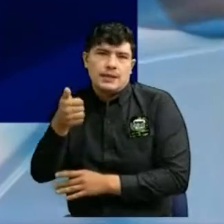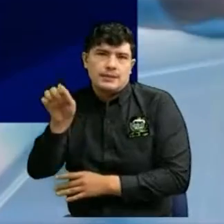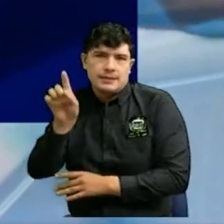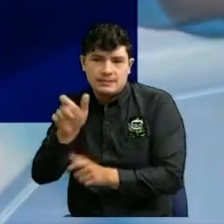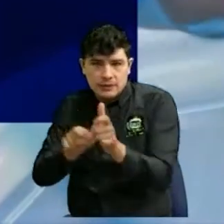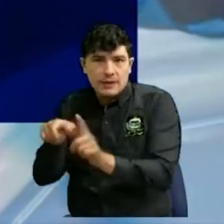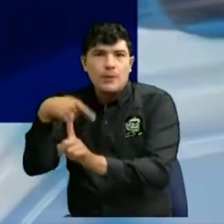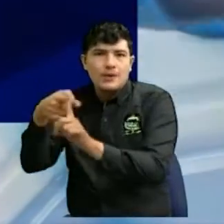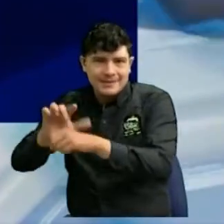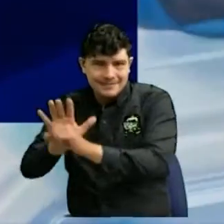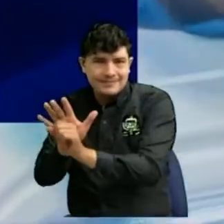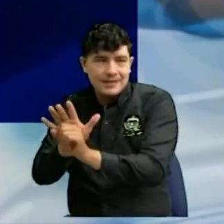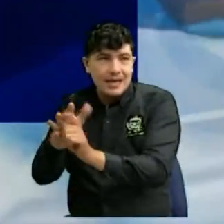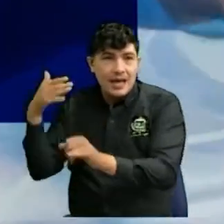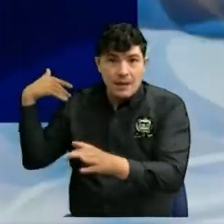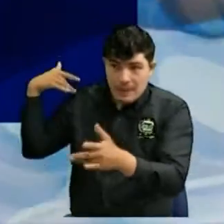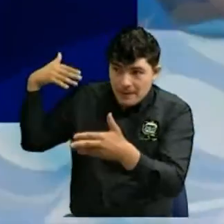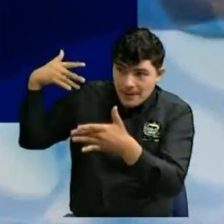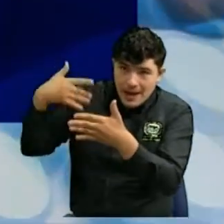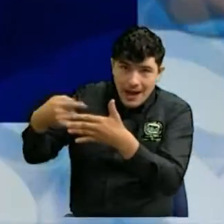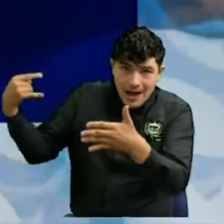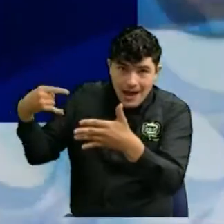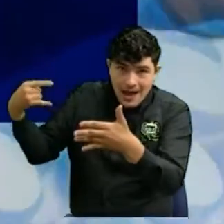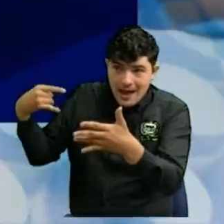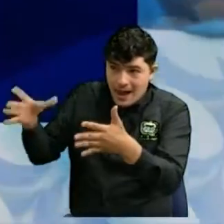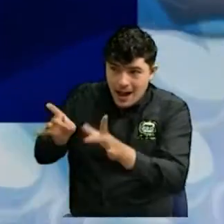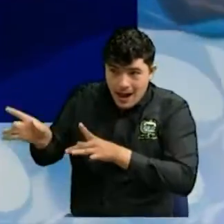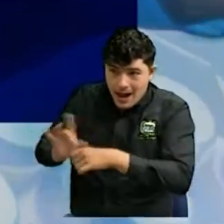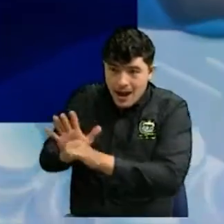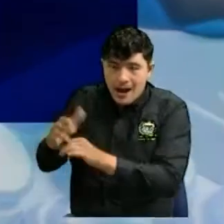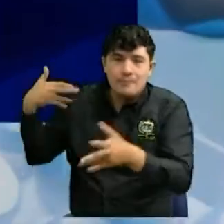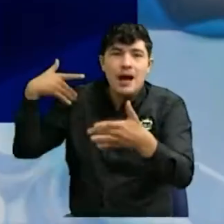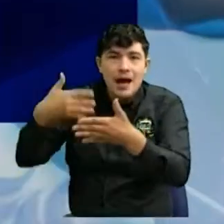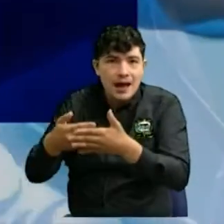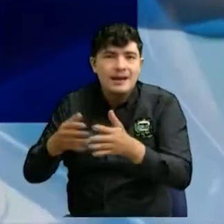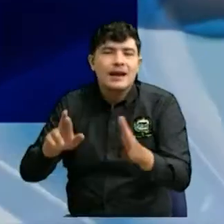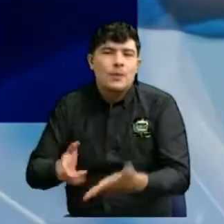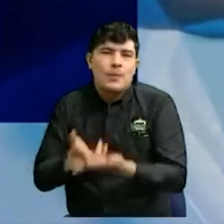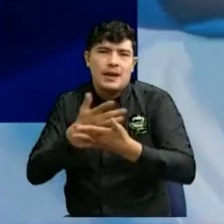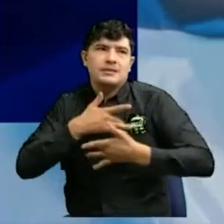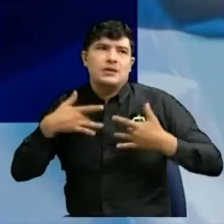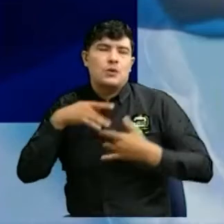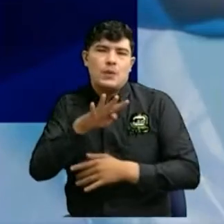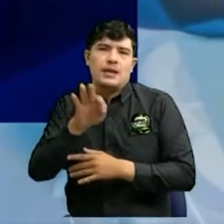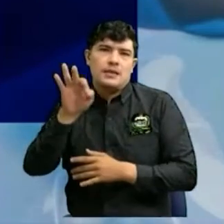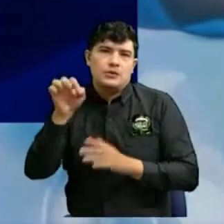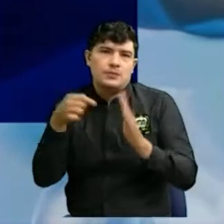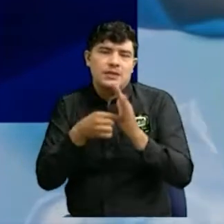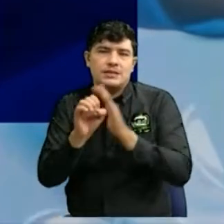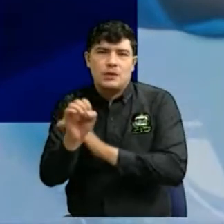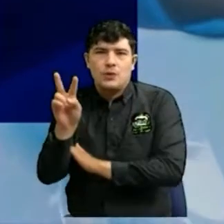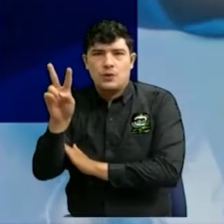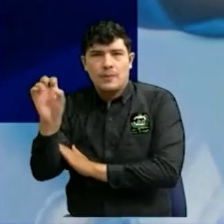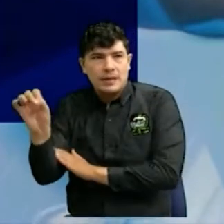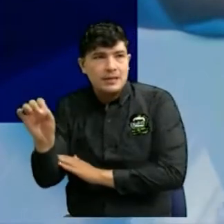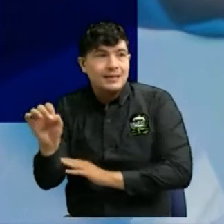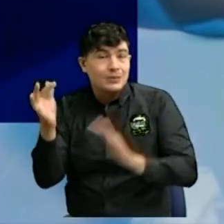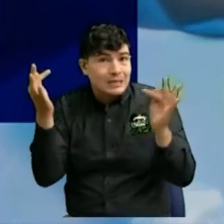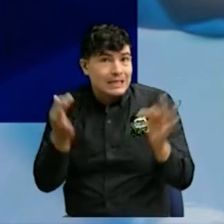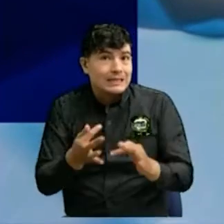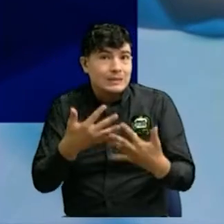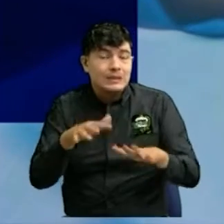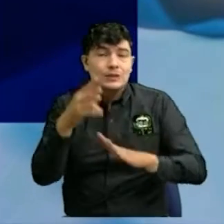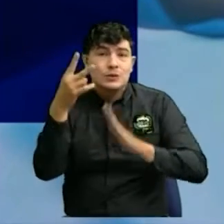48 mil 020 casos recuperados y un total de dos mil setecientos cuarenta y cinco fallecidos hasta la fecha